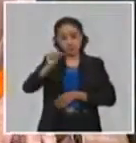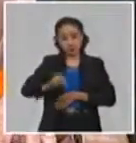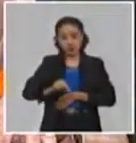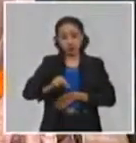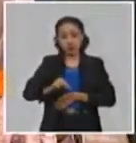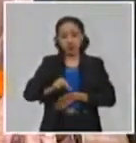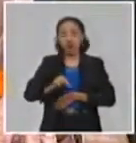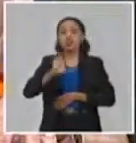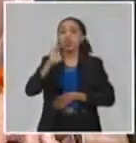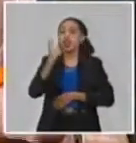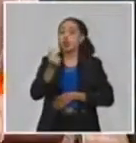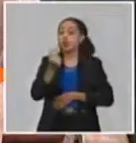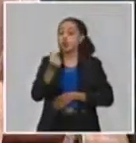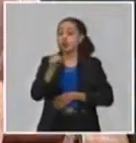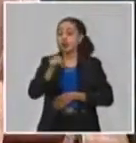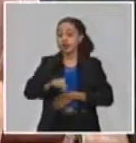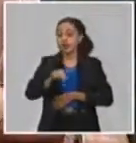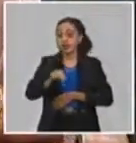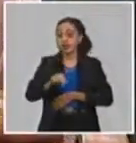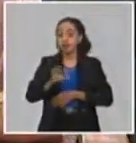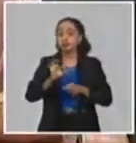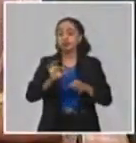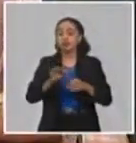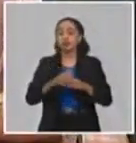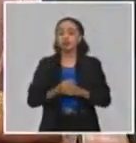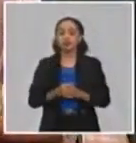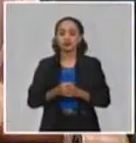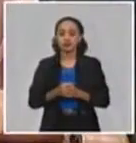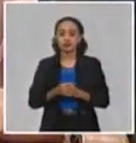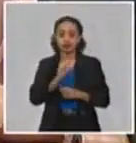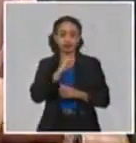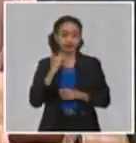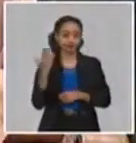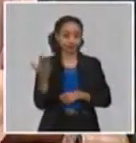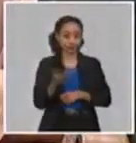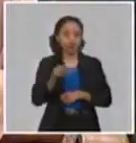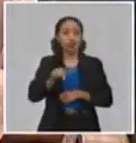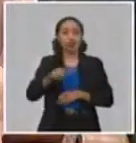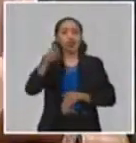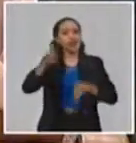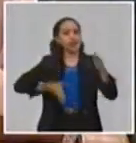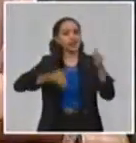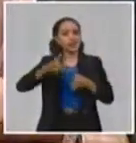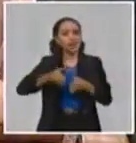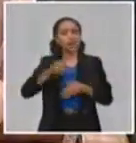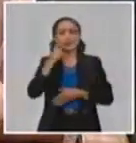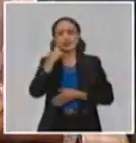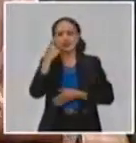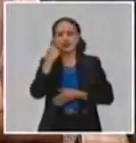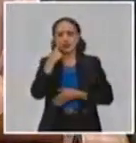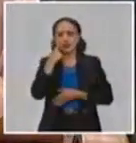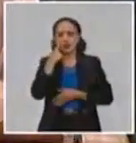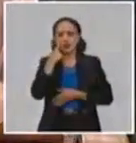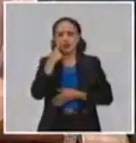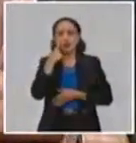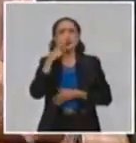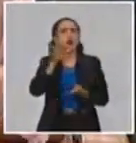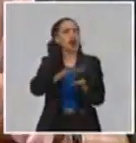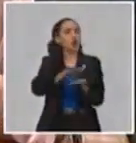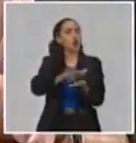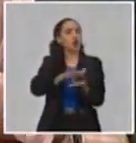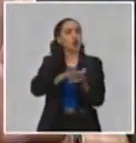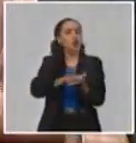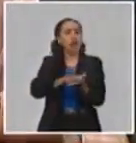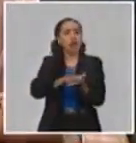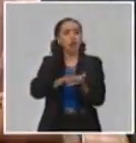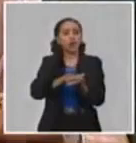financiero también este sector ha transitado por periodos donde se han acumulado cuentas por cobrar, cuentas por pagar que no